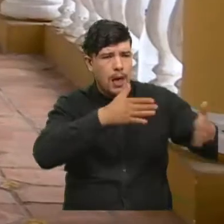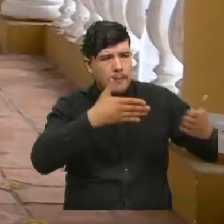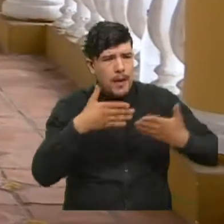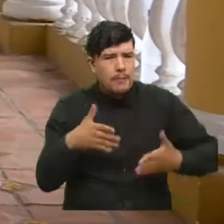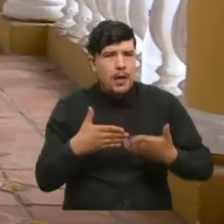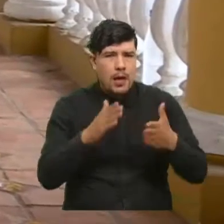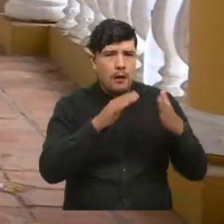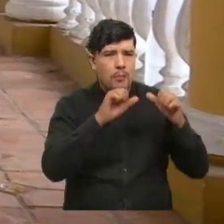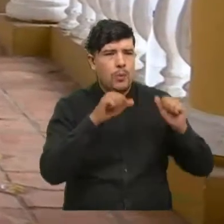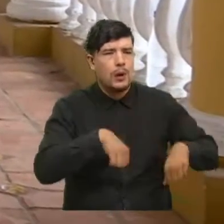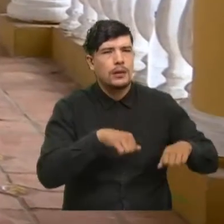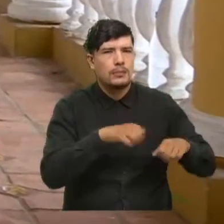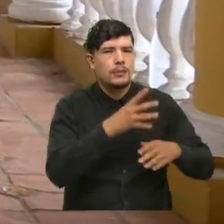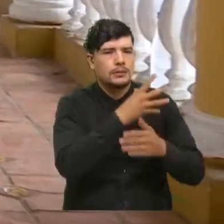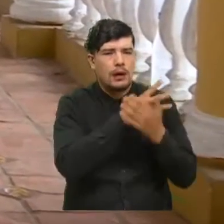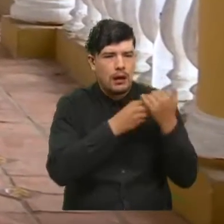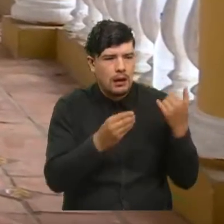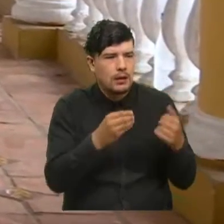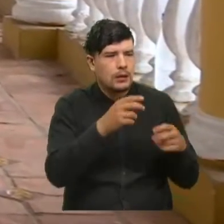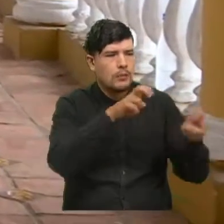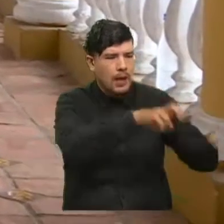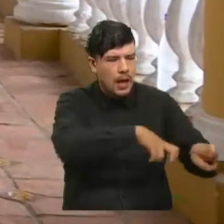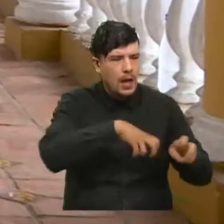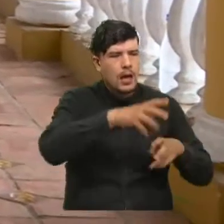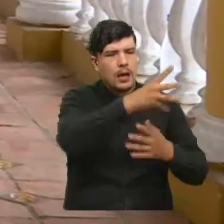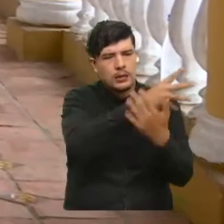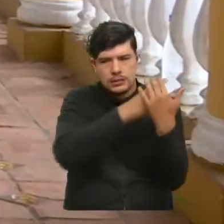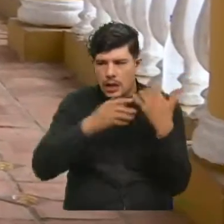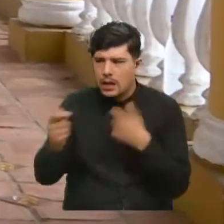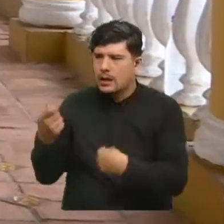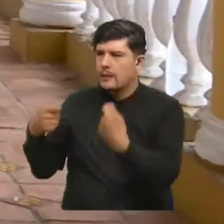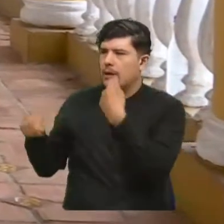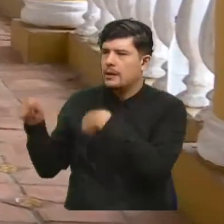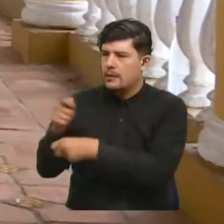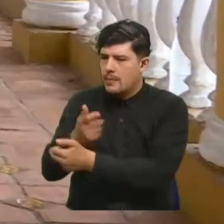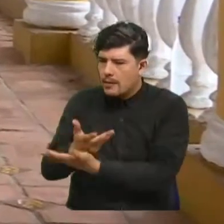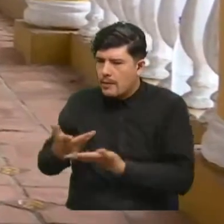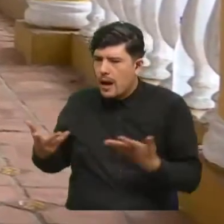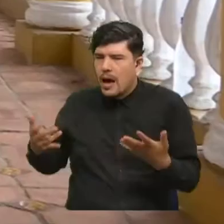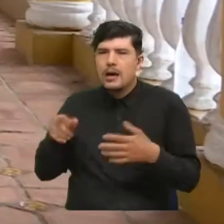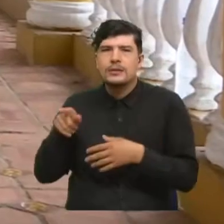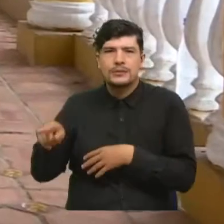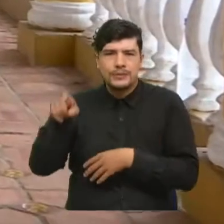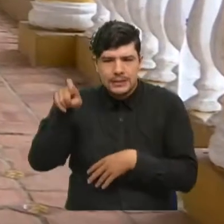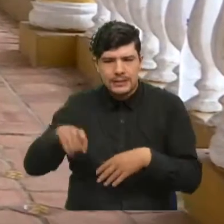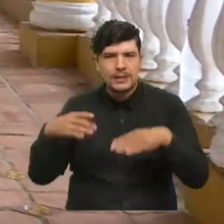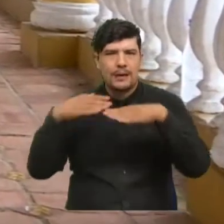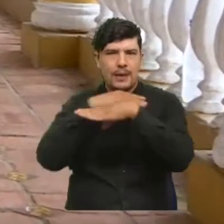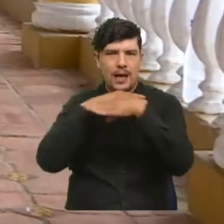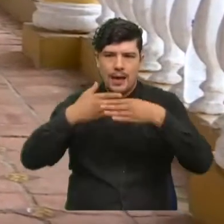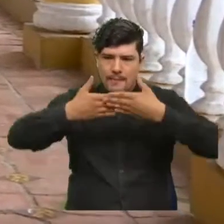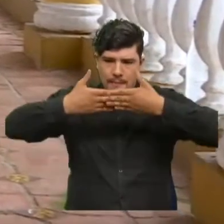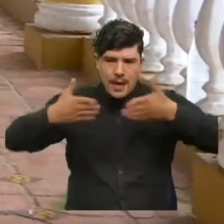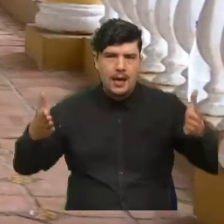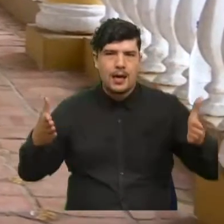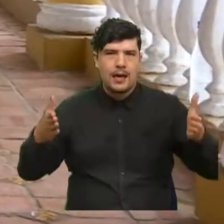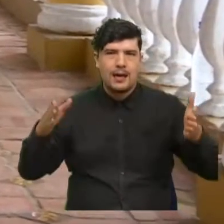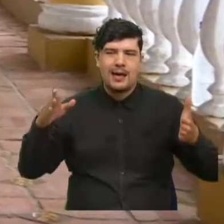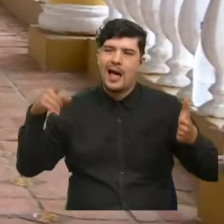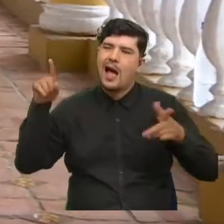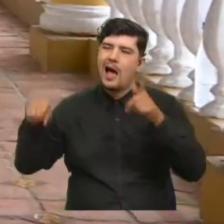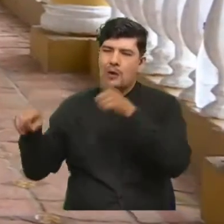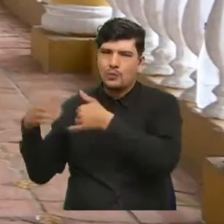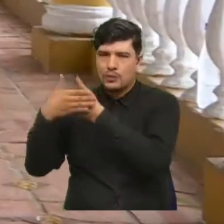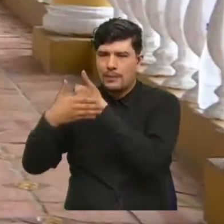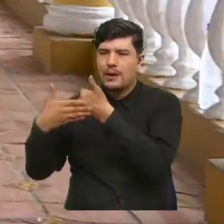manera para sacar sus productos comercializar pues en haro necesitan de esas necesitan de esas orillas y eso es lo que ha afectado notable mejora